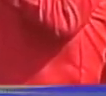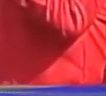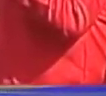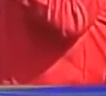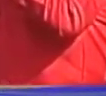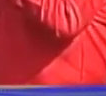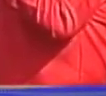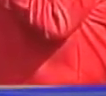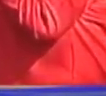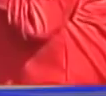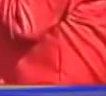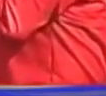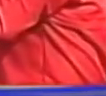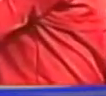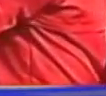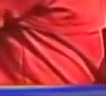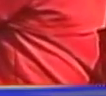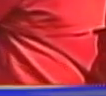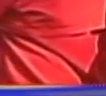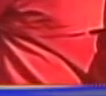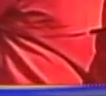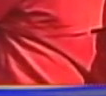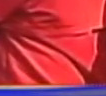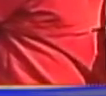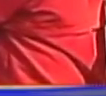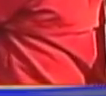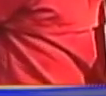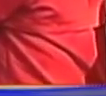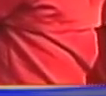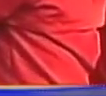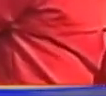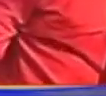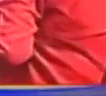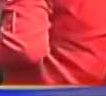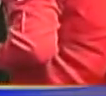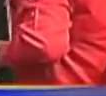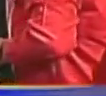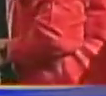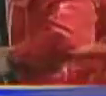acero, unión de los patriotas. Mi comandante jefe, venceremos.